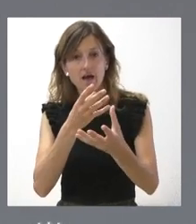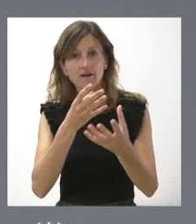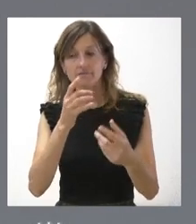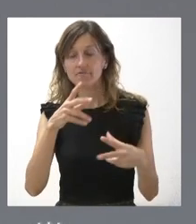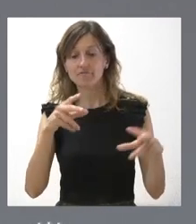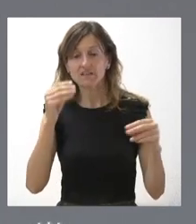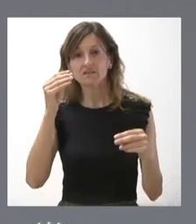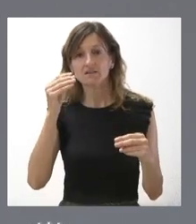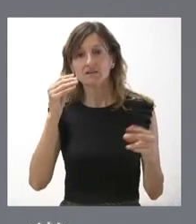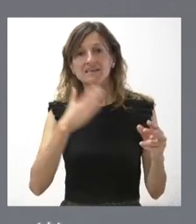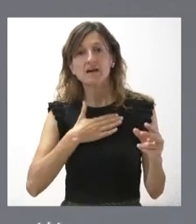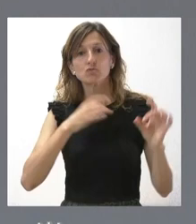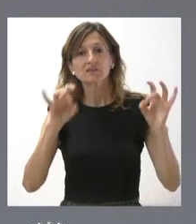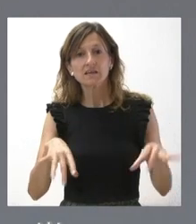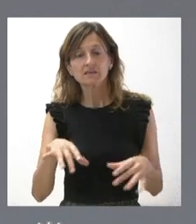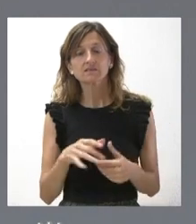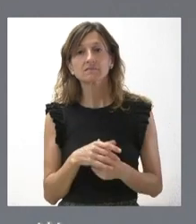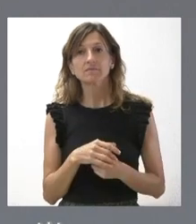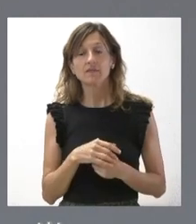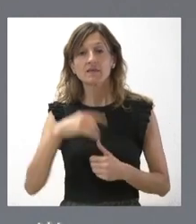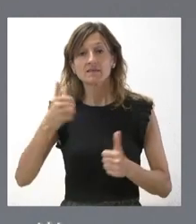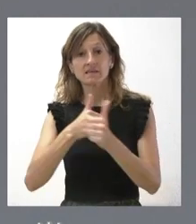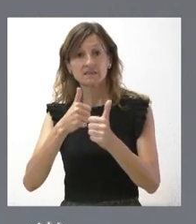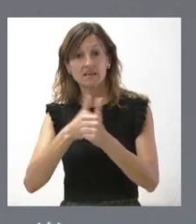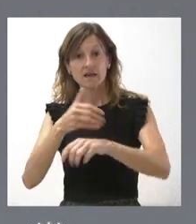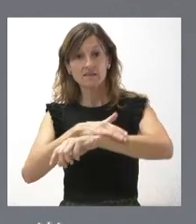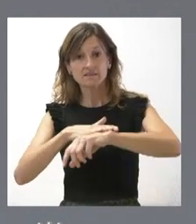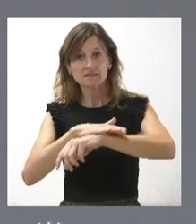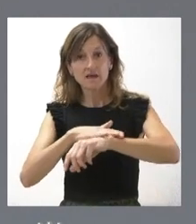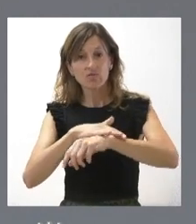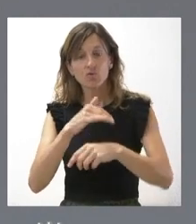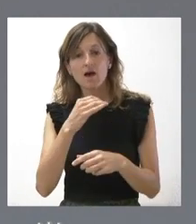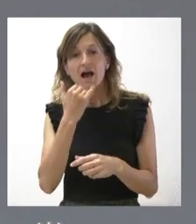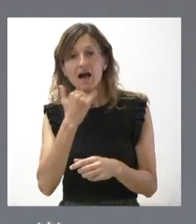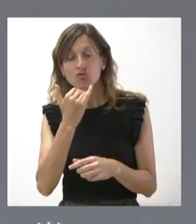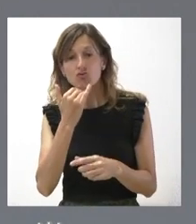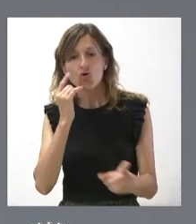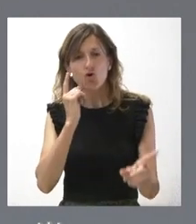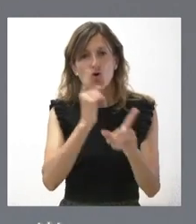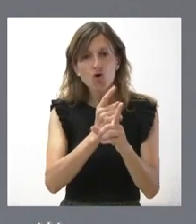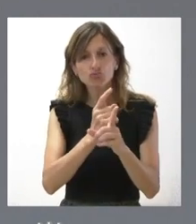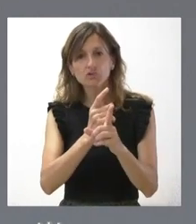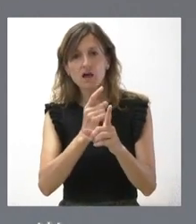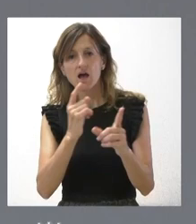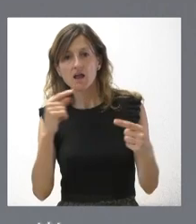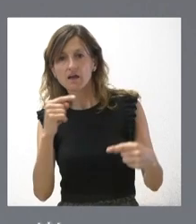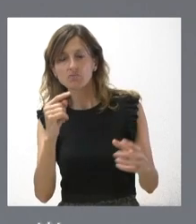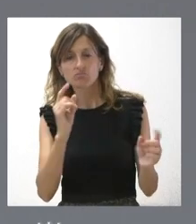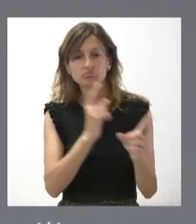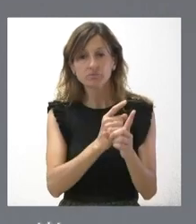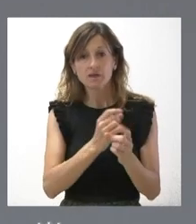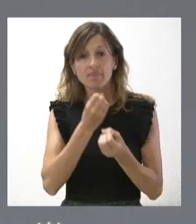tras aclarar la titularidad del bien, esta Secretaría de Estado no tiene ninguna objeción a que se declare